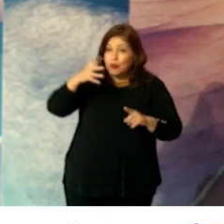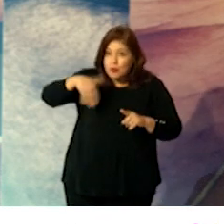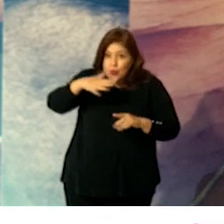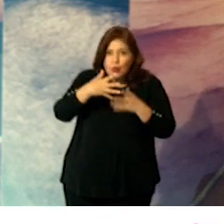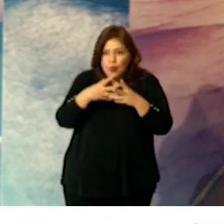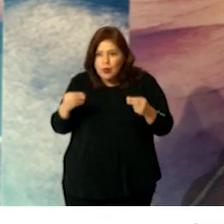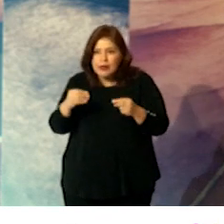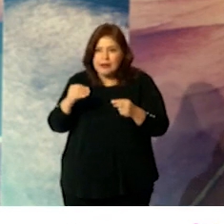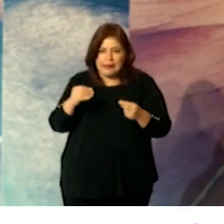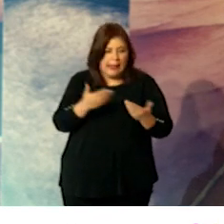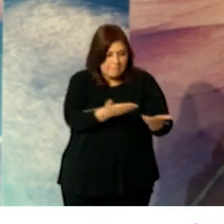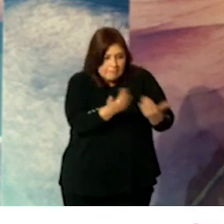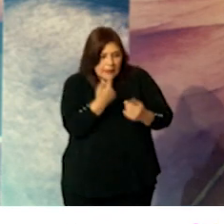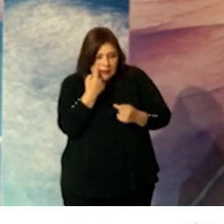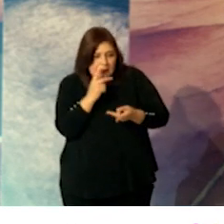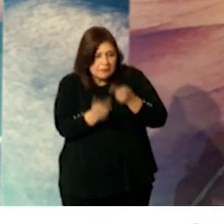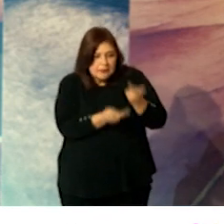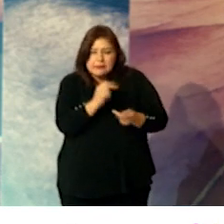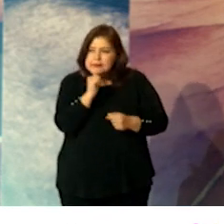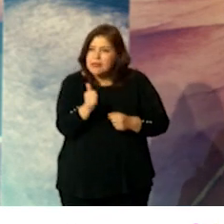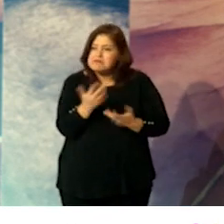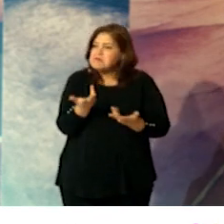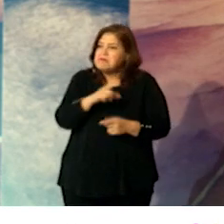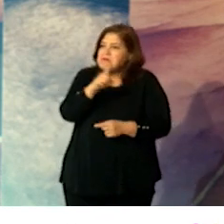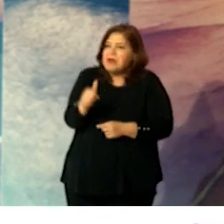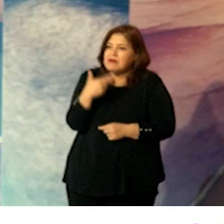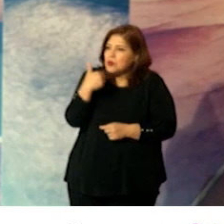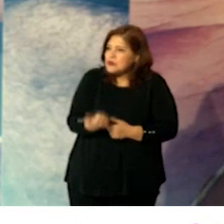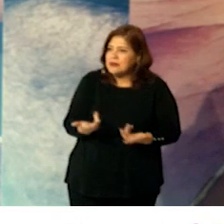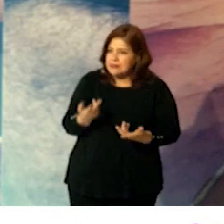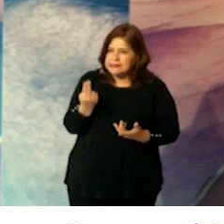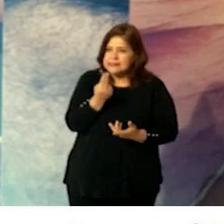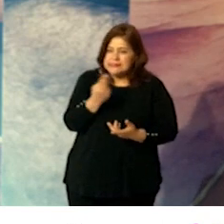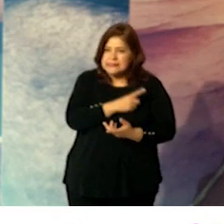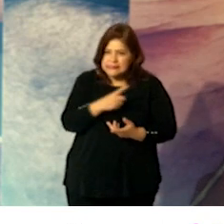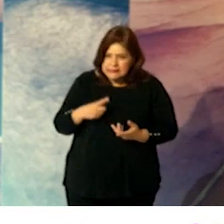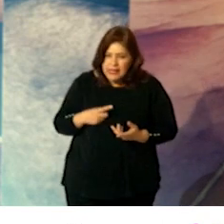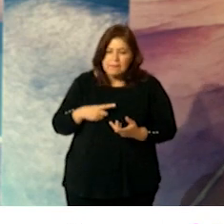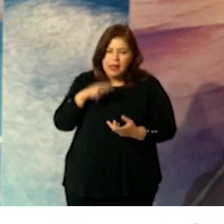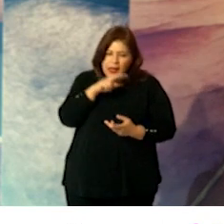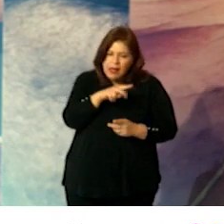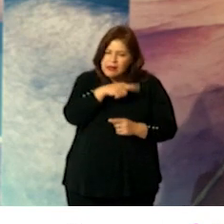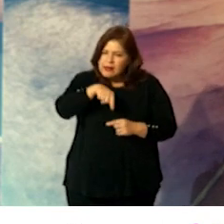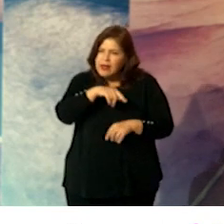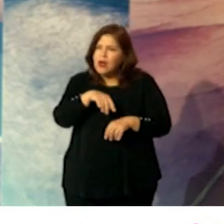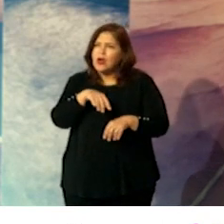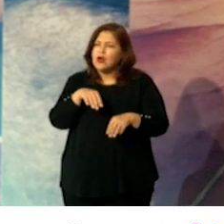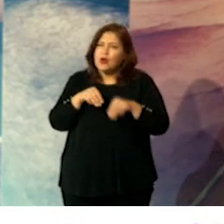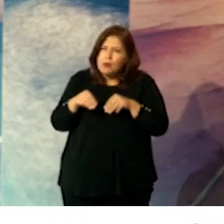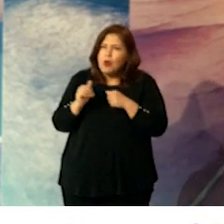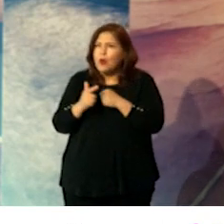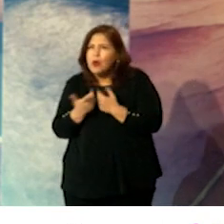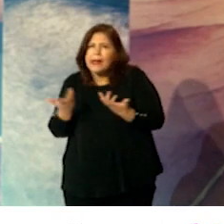y no integran a las chicas, después no les sirve. No les sirve porque no es la forma en la que entienden el mundo, cómo se mueven. Por eso mismo creo